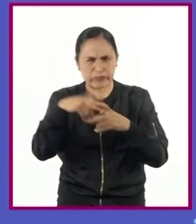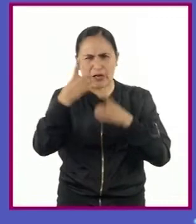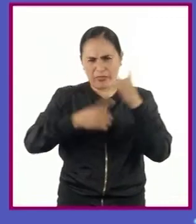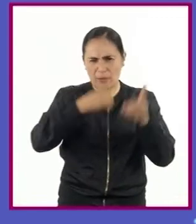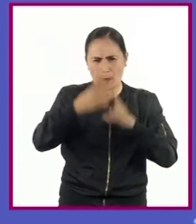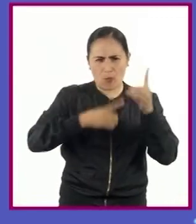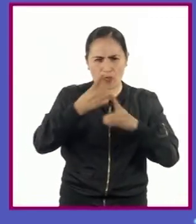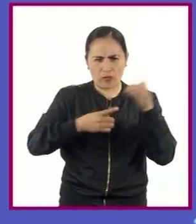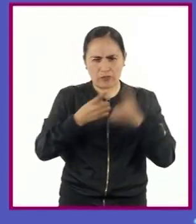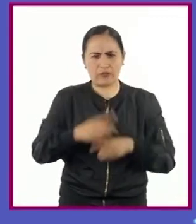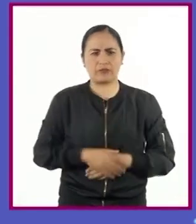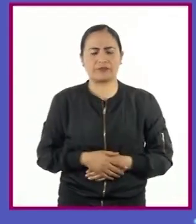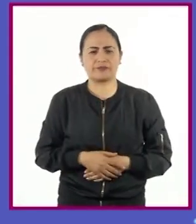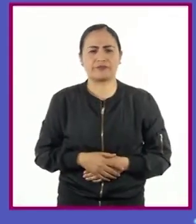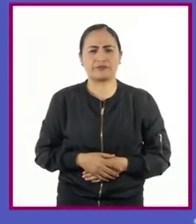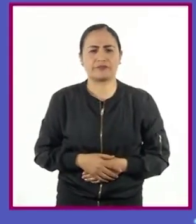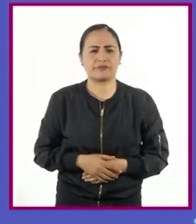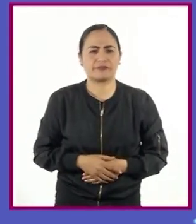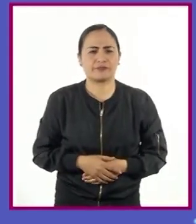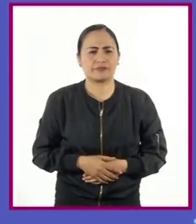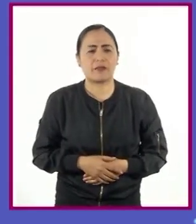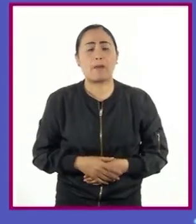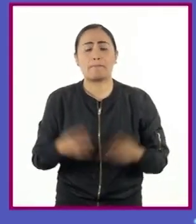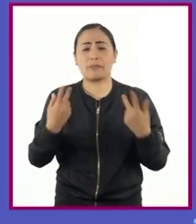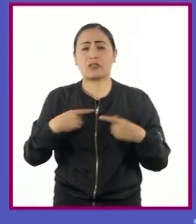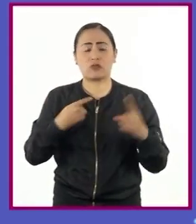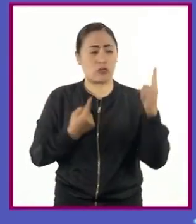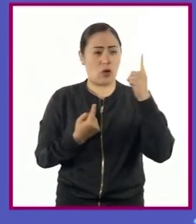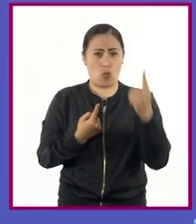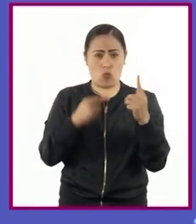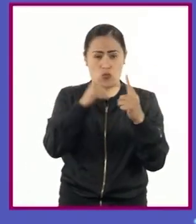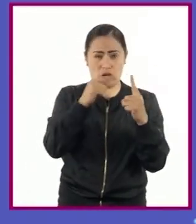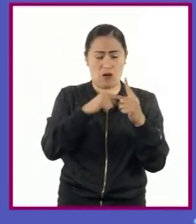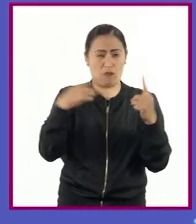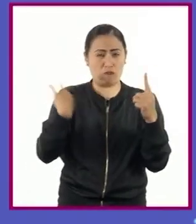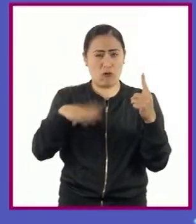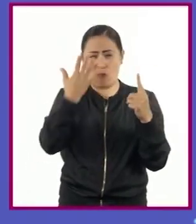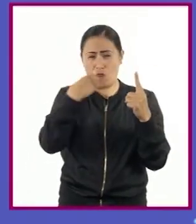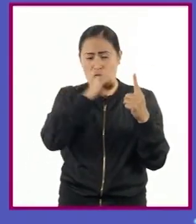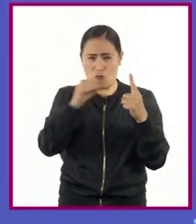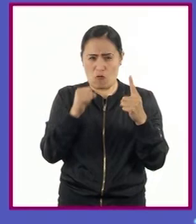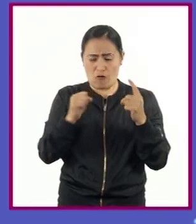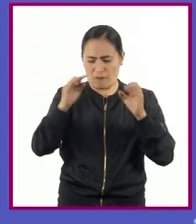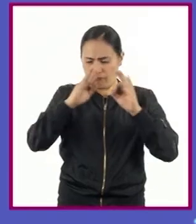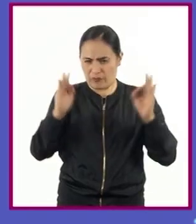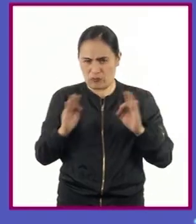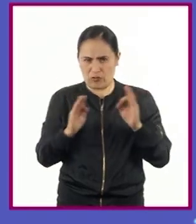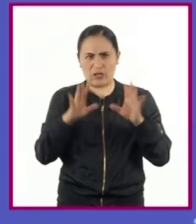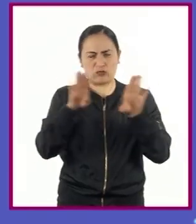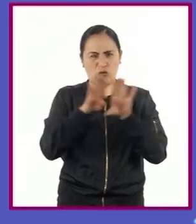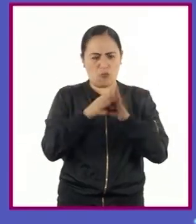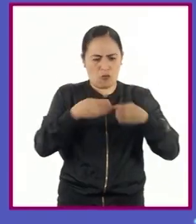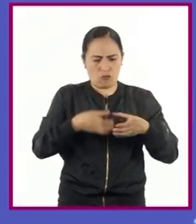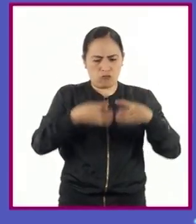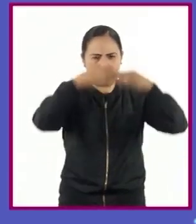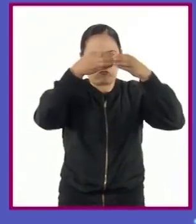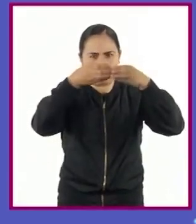el Malakhand, en el que una persona realiza hazañas y sucesivas posturas sobre un poste vertical.